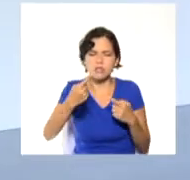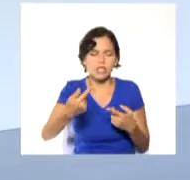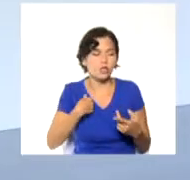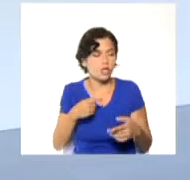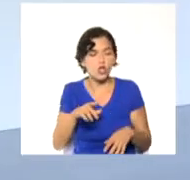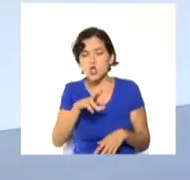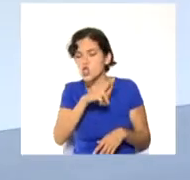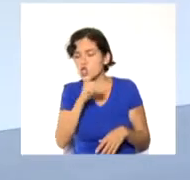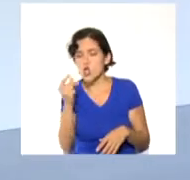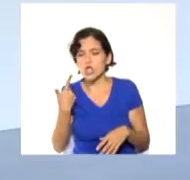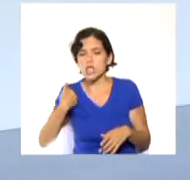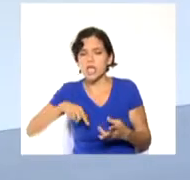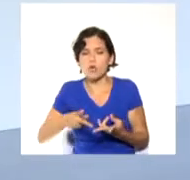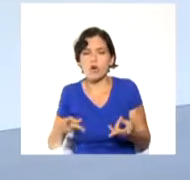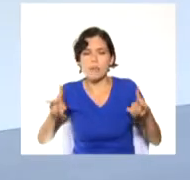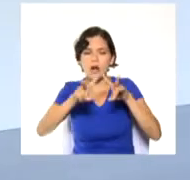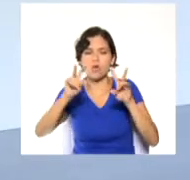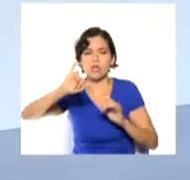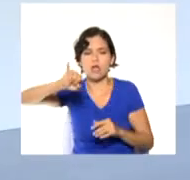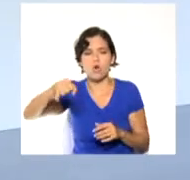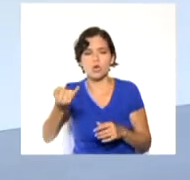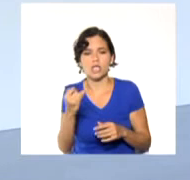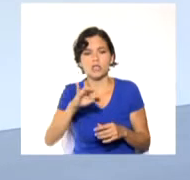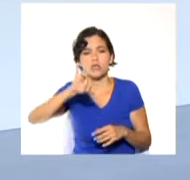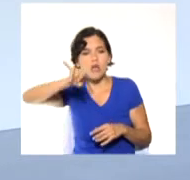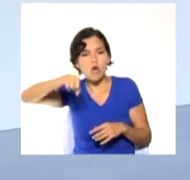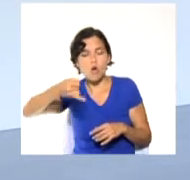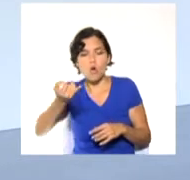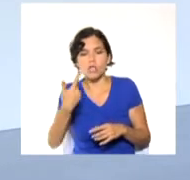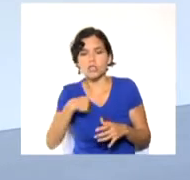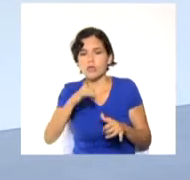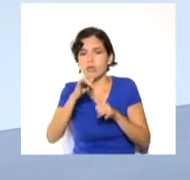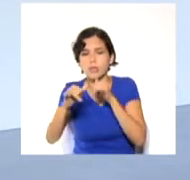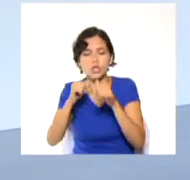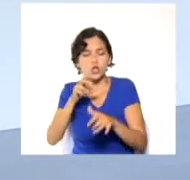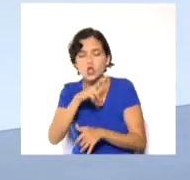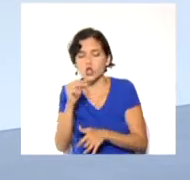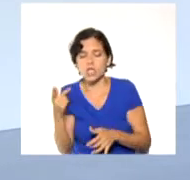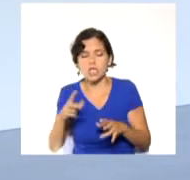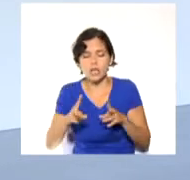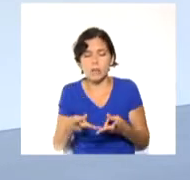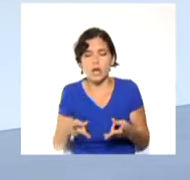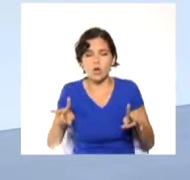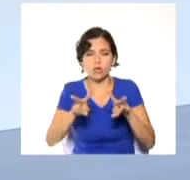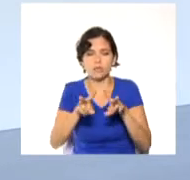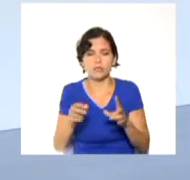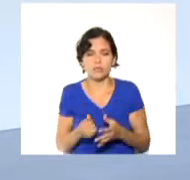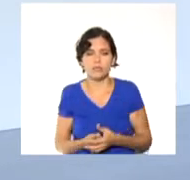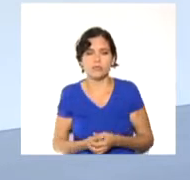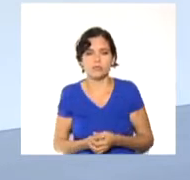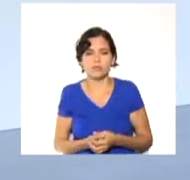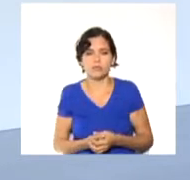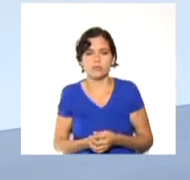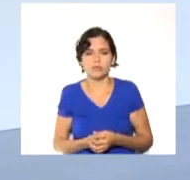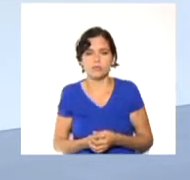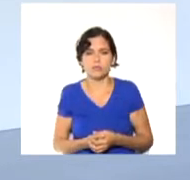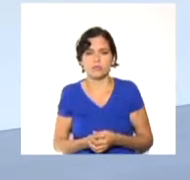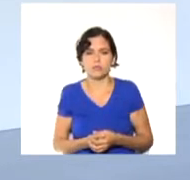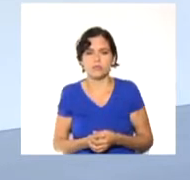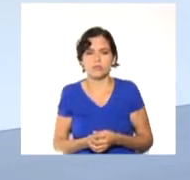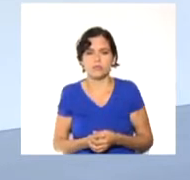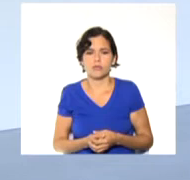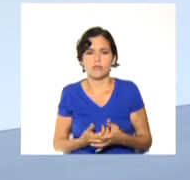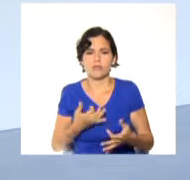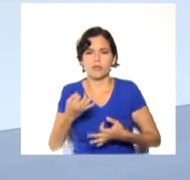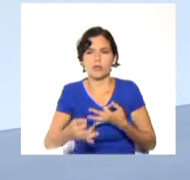valor de J, es decir, que J en estos datos no tiene un valor numérico. Entonces, esto